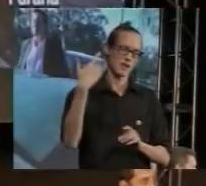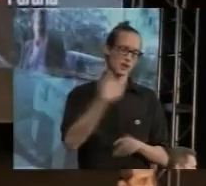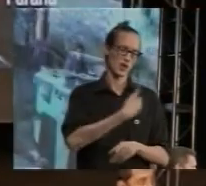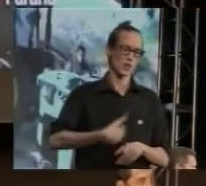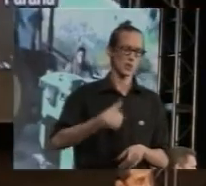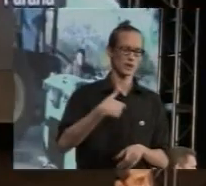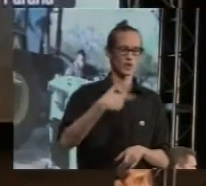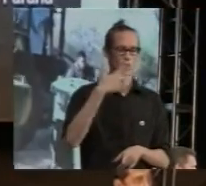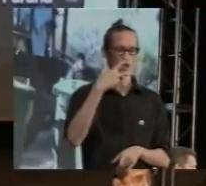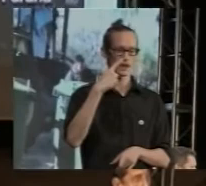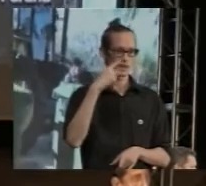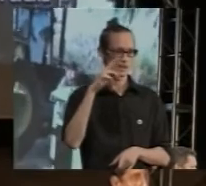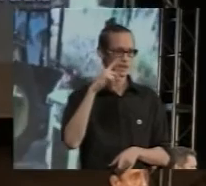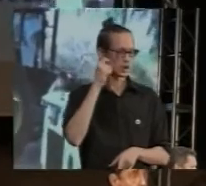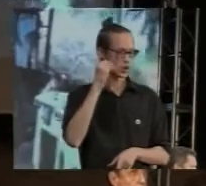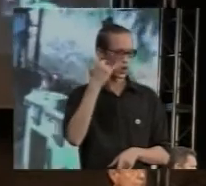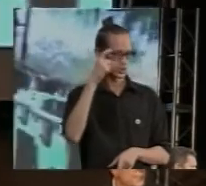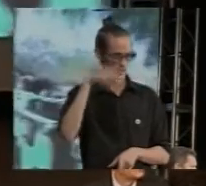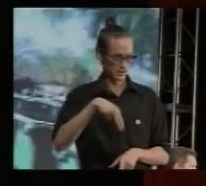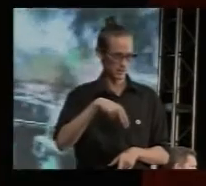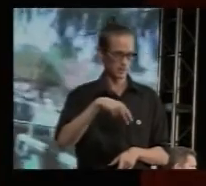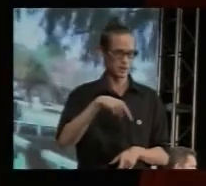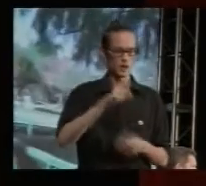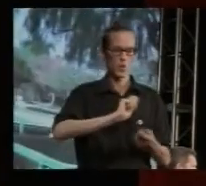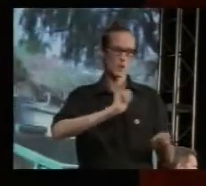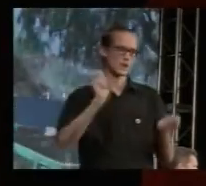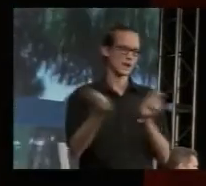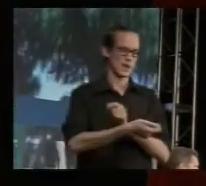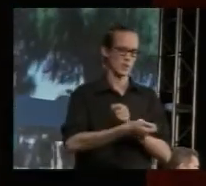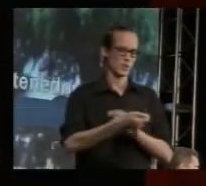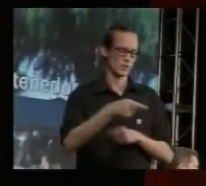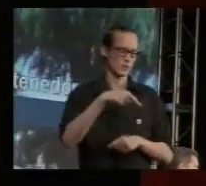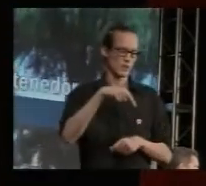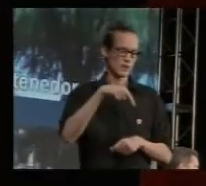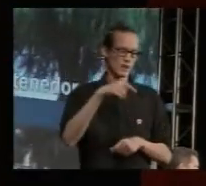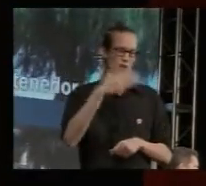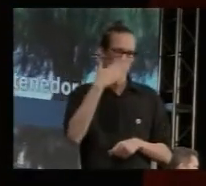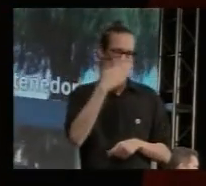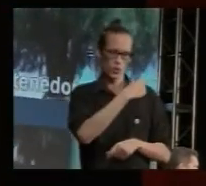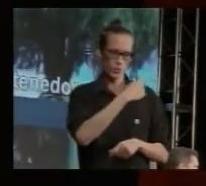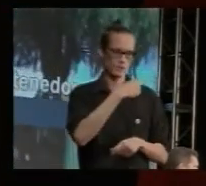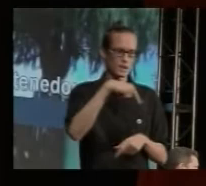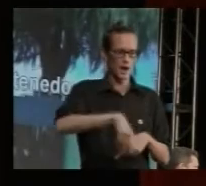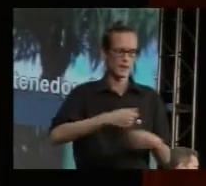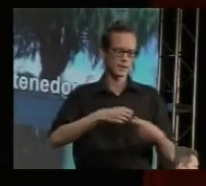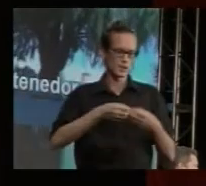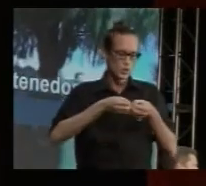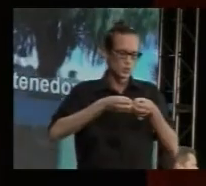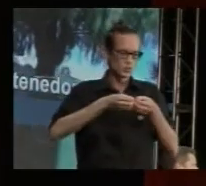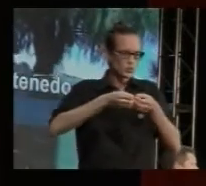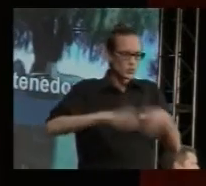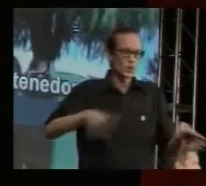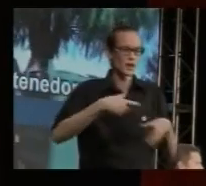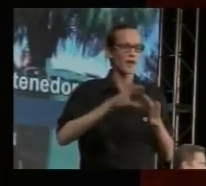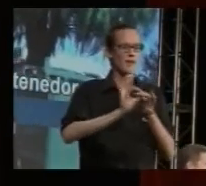Yrigoyen, constituye un hecho mundial sin precedentes. Allí nació la idea del cogobierno, la libertad de cátedra, la autonomía que